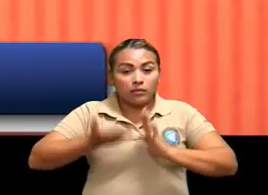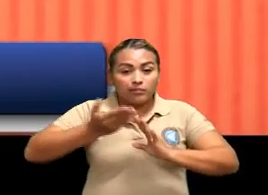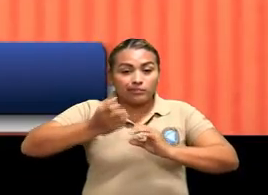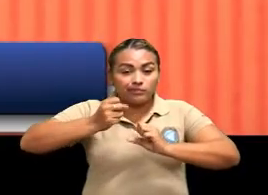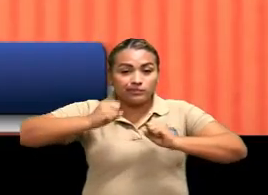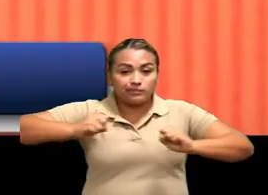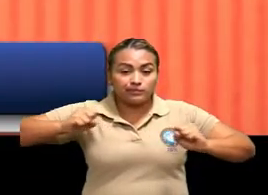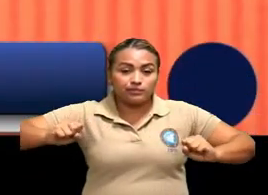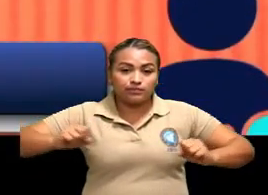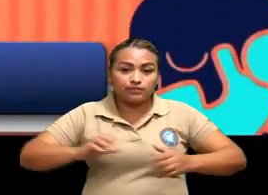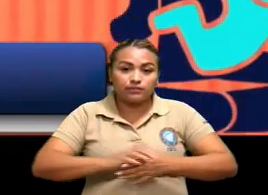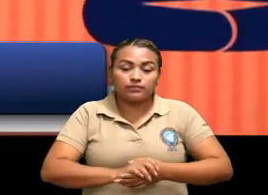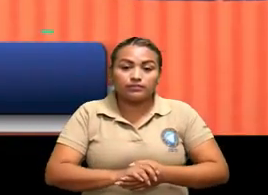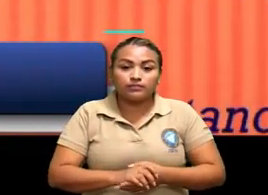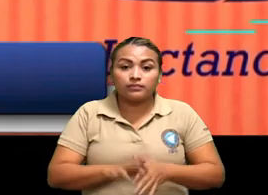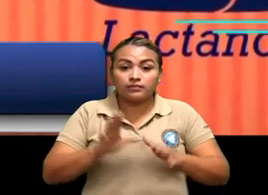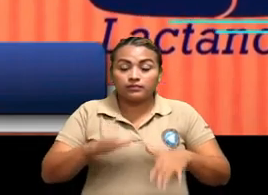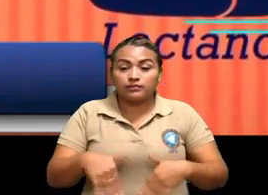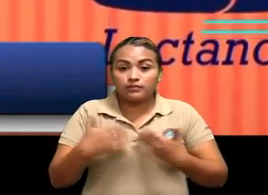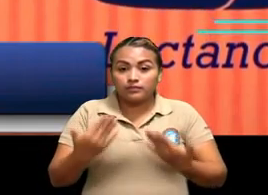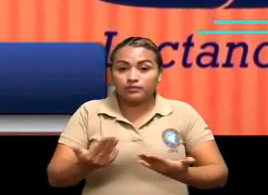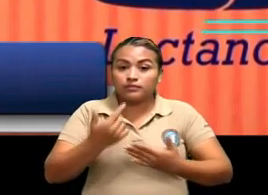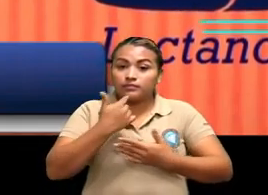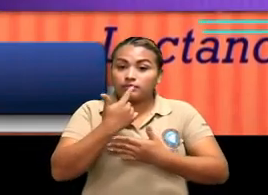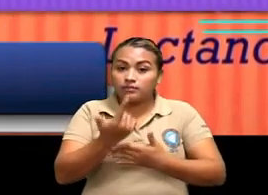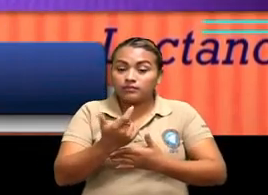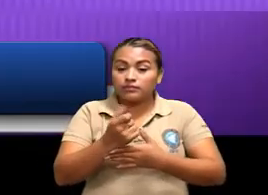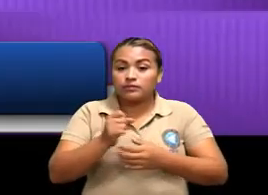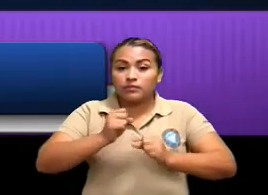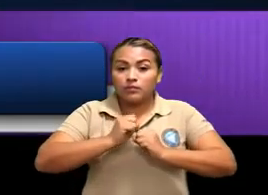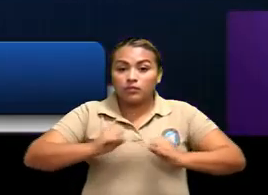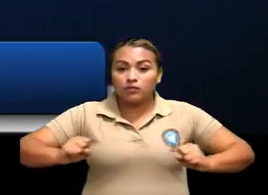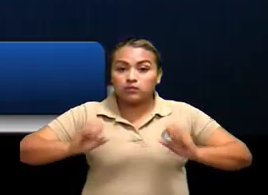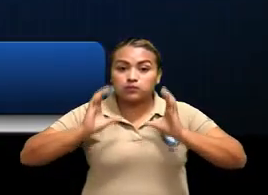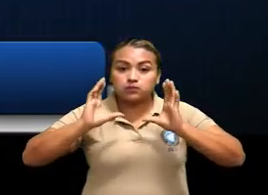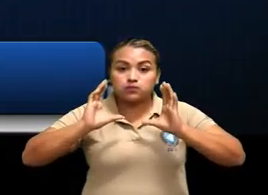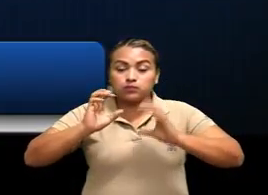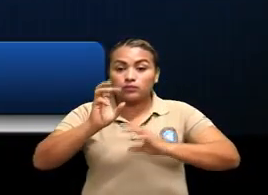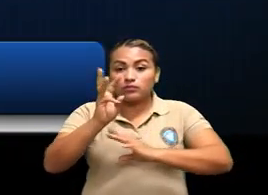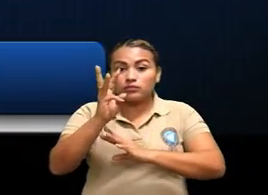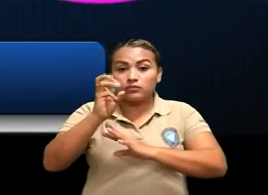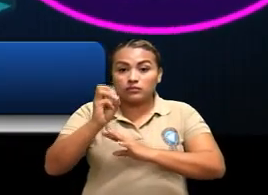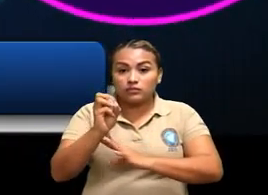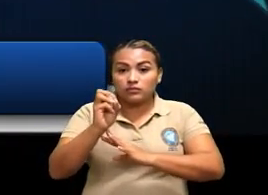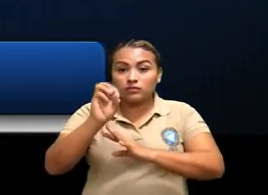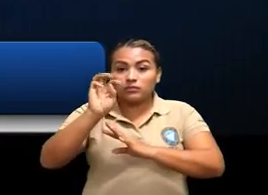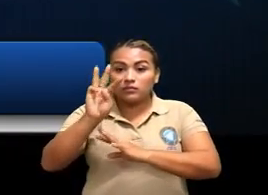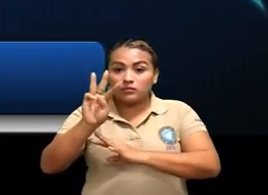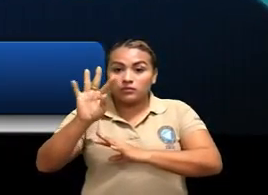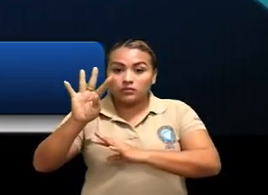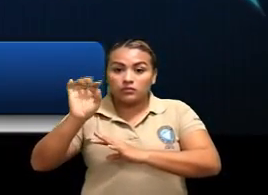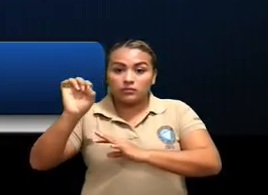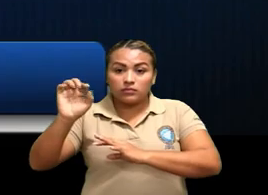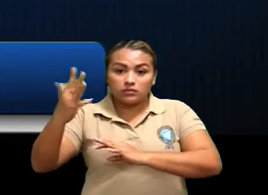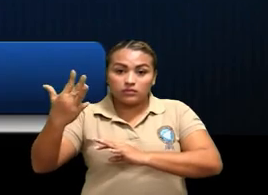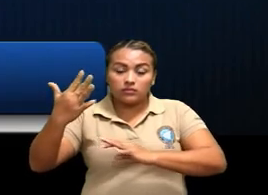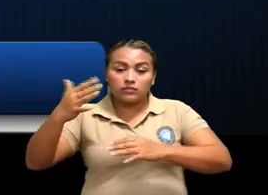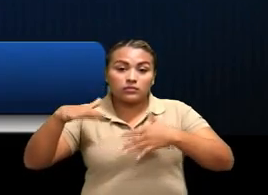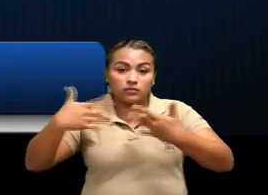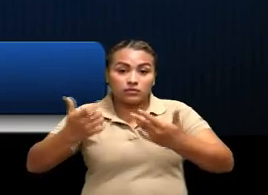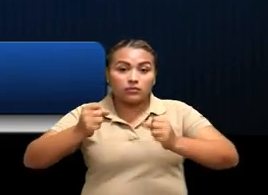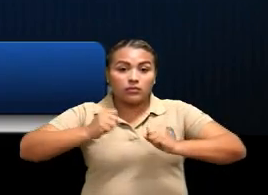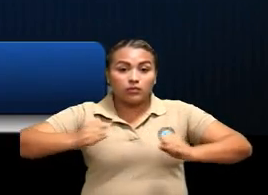crónica. Entonces, por ejemplo, la obesidad de primer grado está entre 30 a 34.9. Obesidad